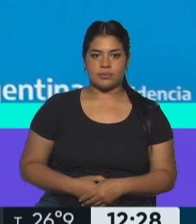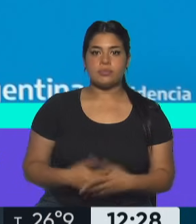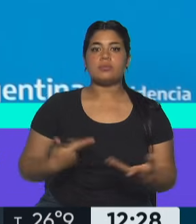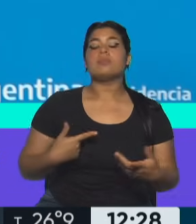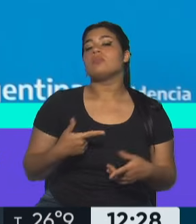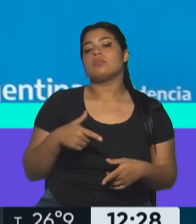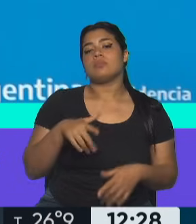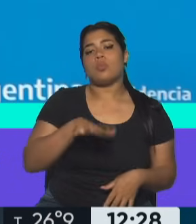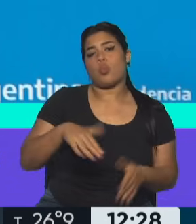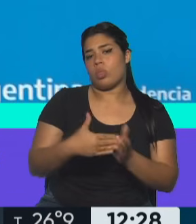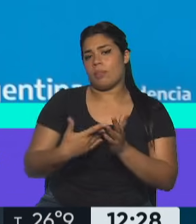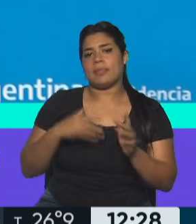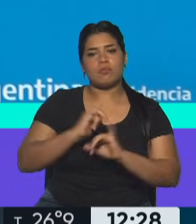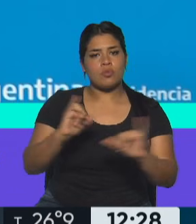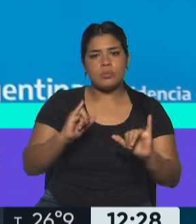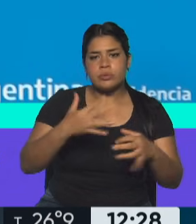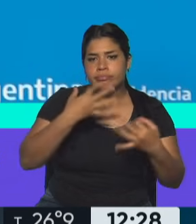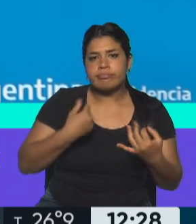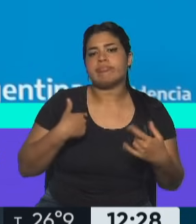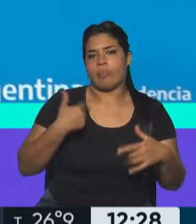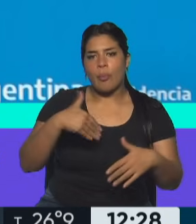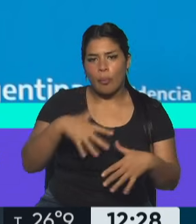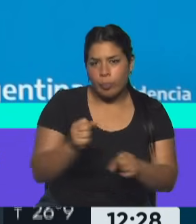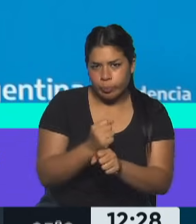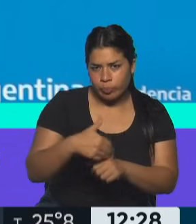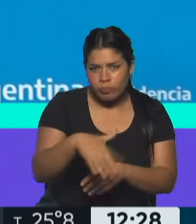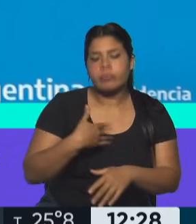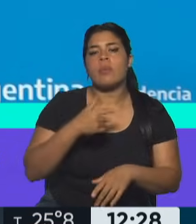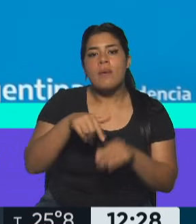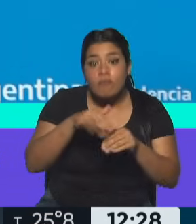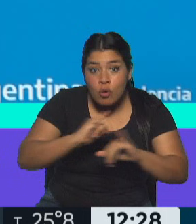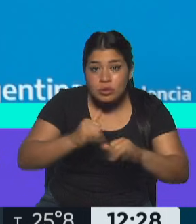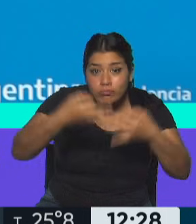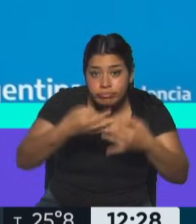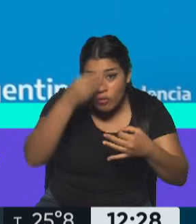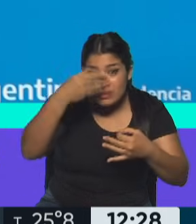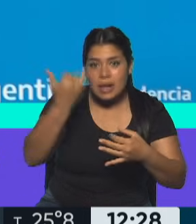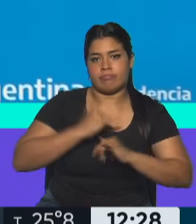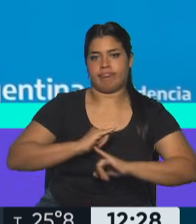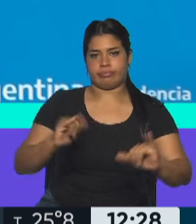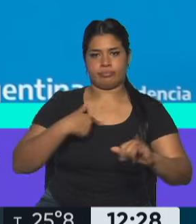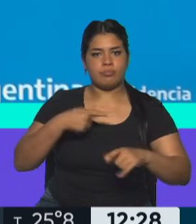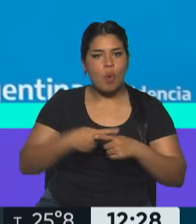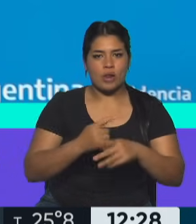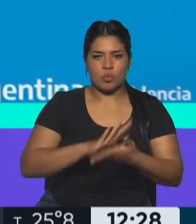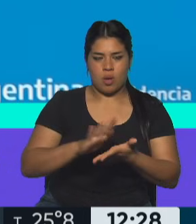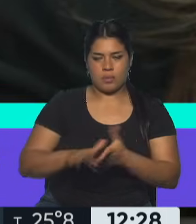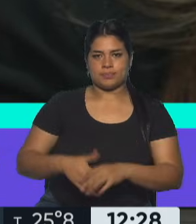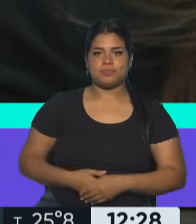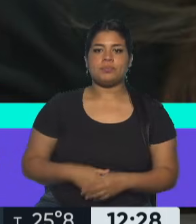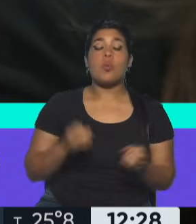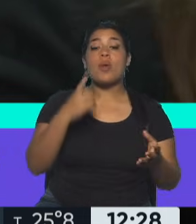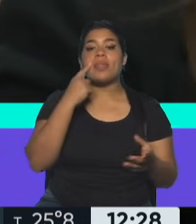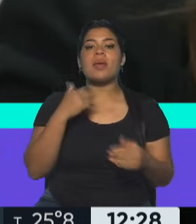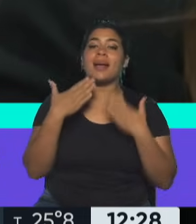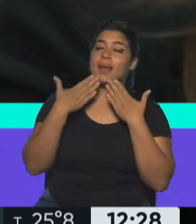determinados lugares. Así que toda esa información se consolida y a partir de esa información se actúa. Gracias. Silvia, buen día. Gracias, Gabriela,